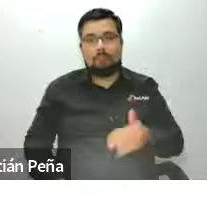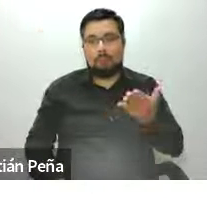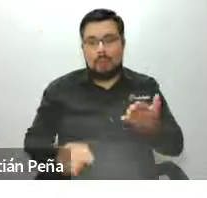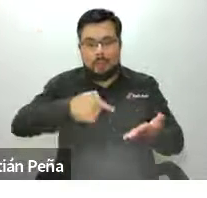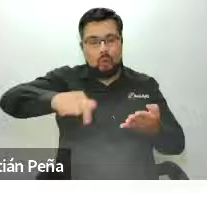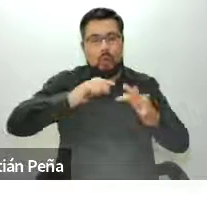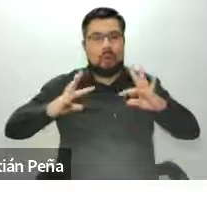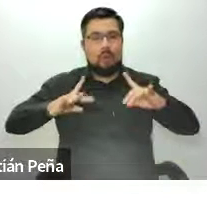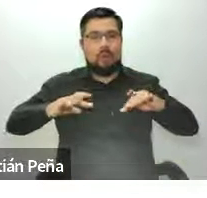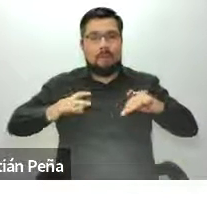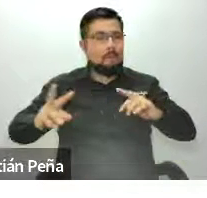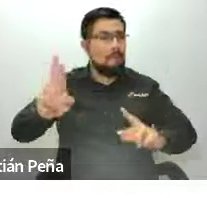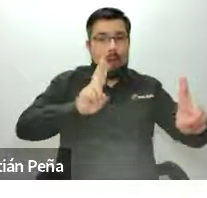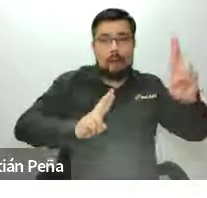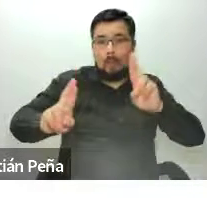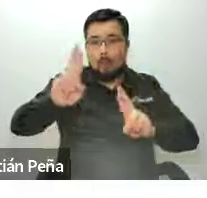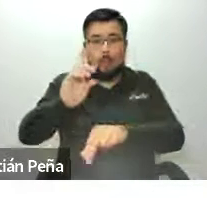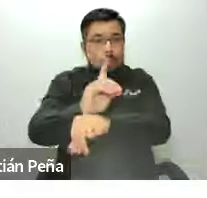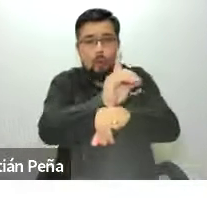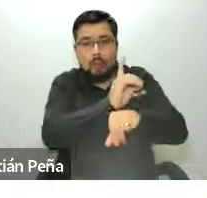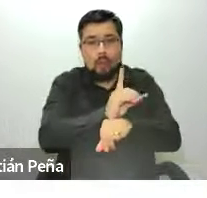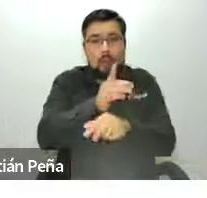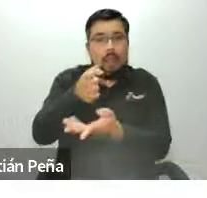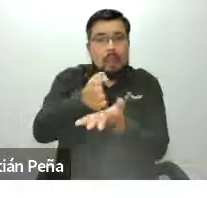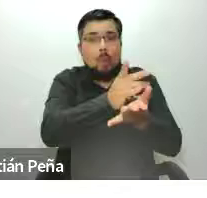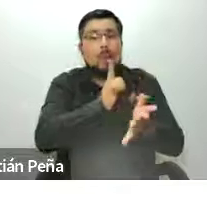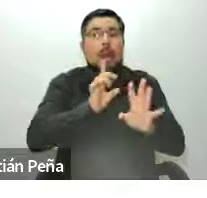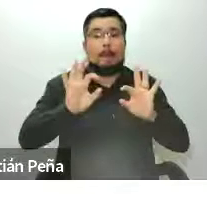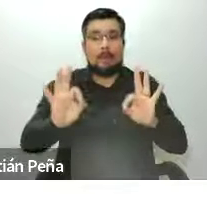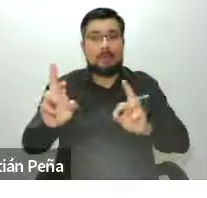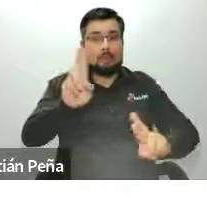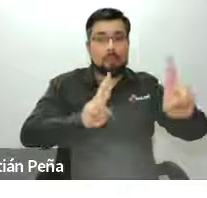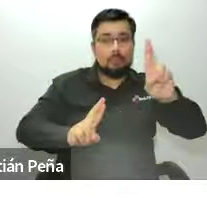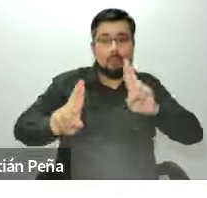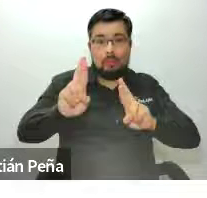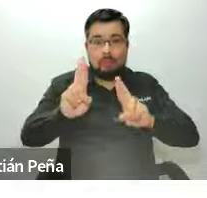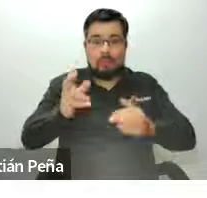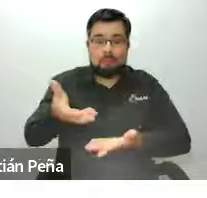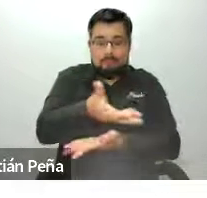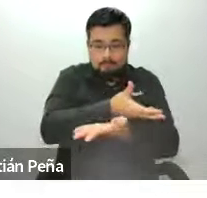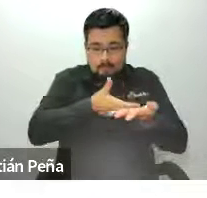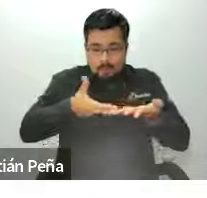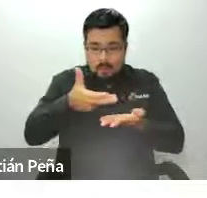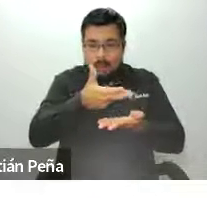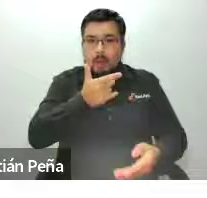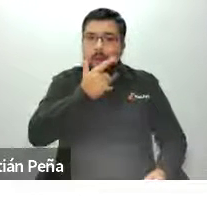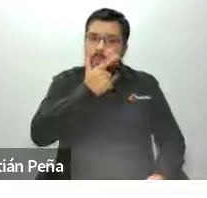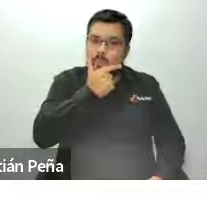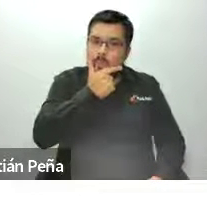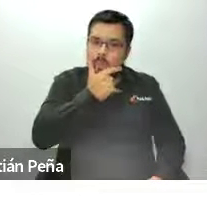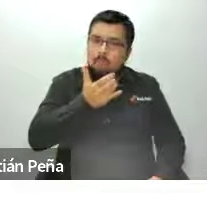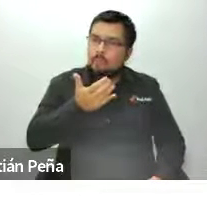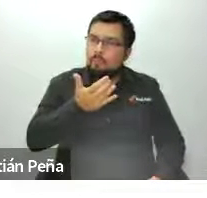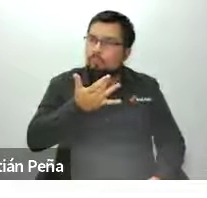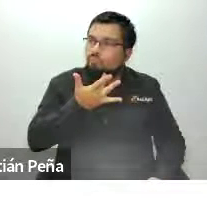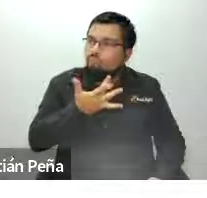docentes que eran principalmente docentes de escuela especial fue muy cuestionadora, en el sentido de que lo que estábamos proponiendo